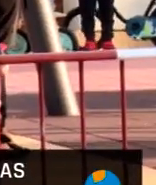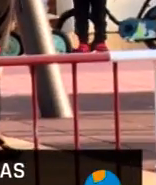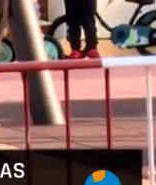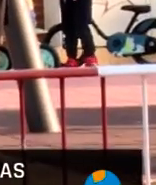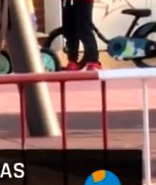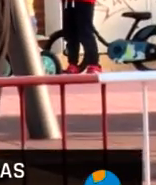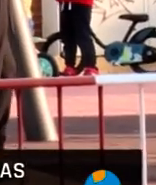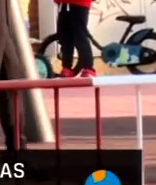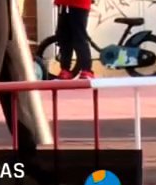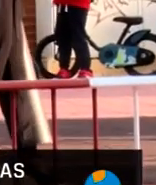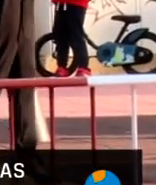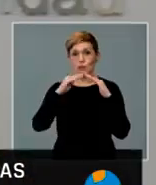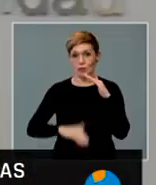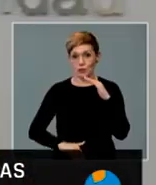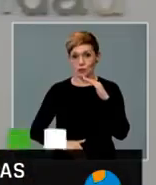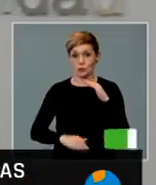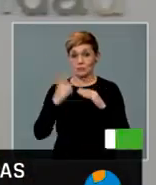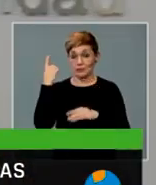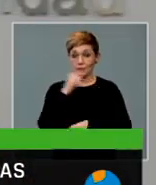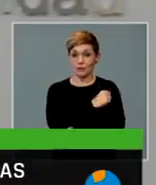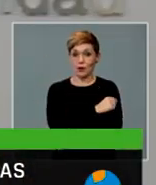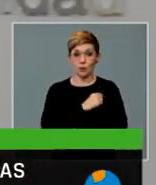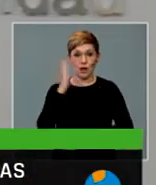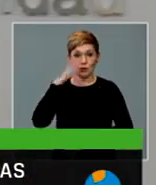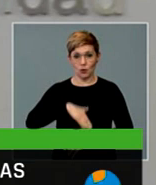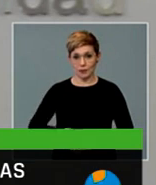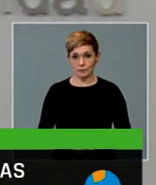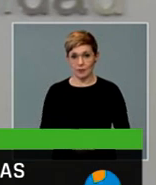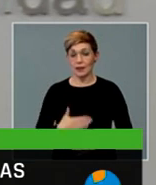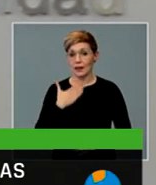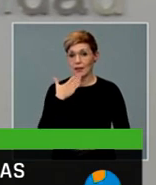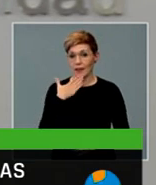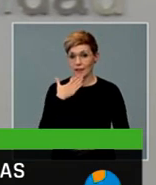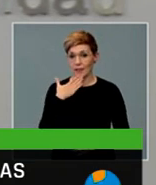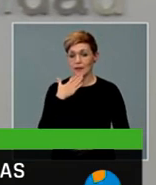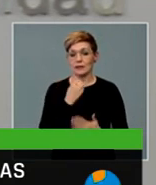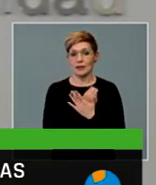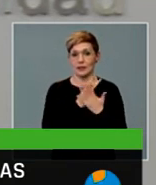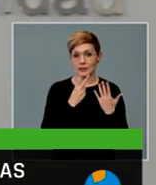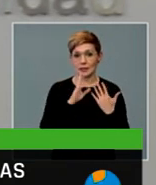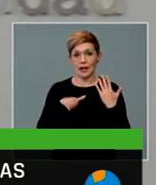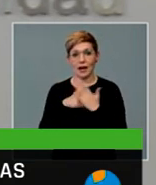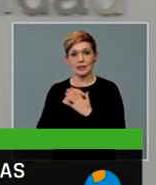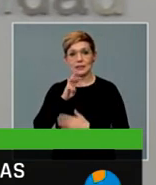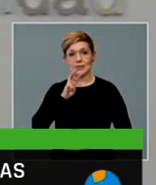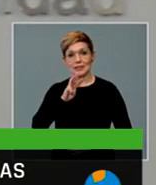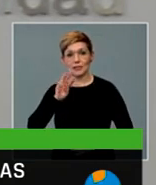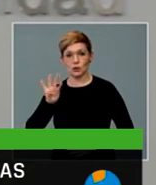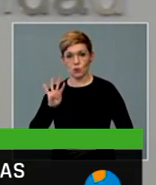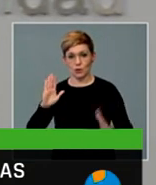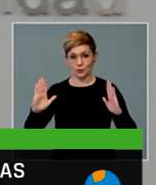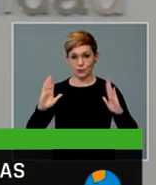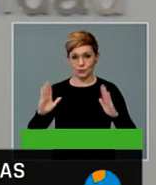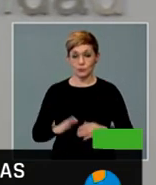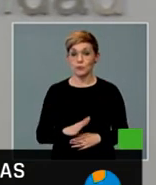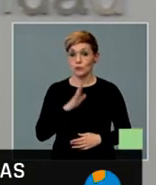años, que como sabemos no están vacunados, y en el tramo de edad de 17 a 34 años, por